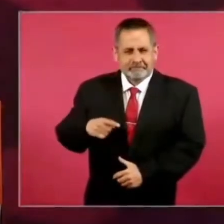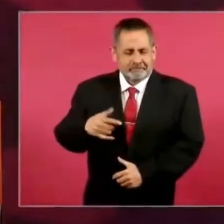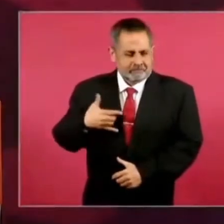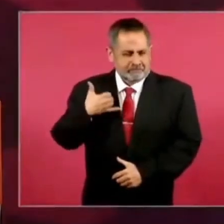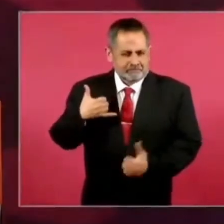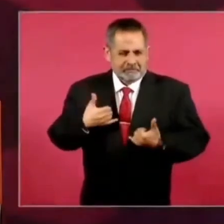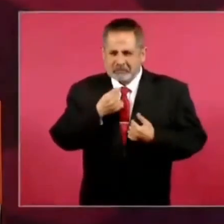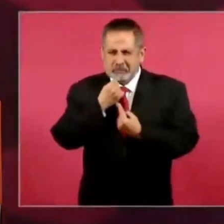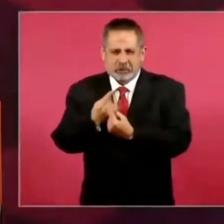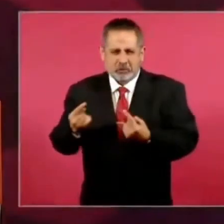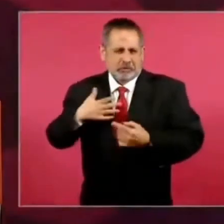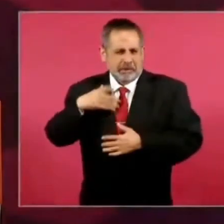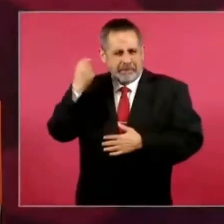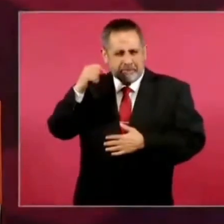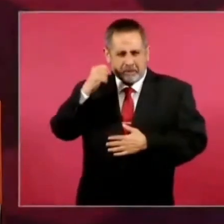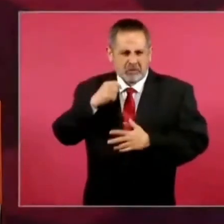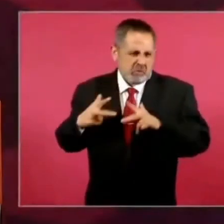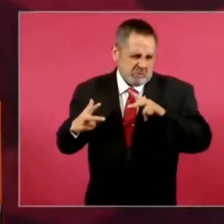¿no?,